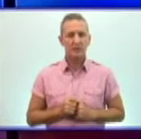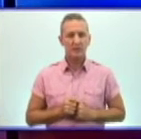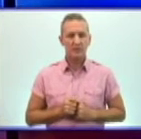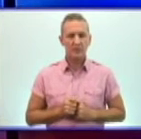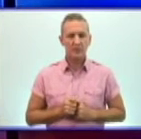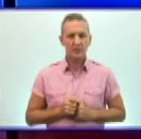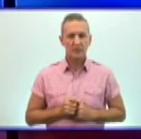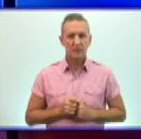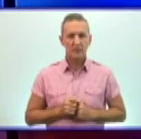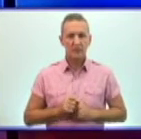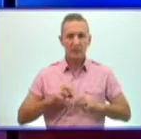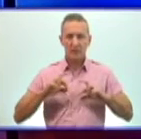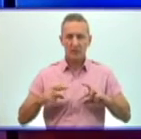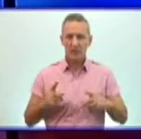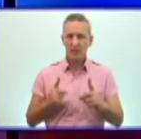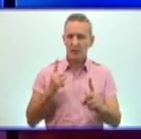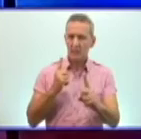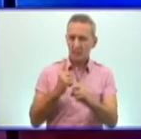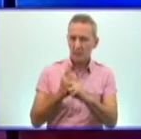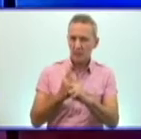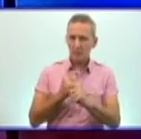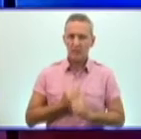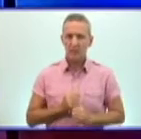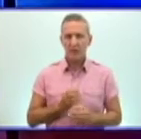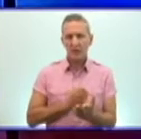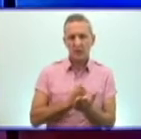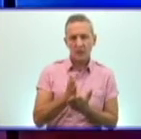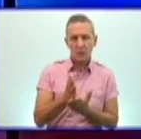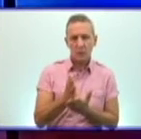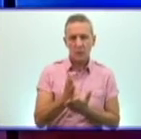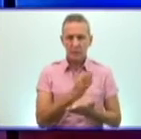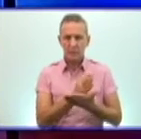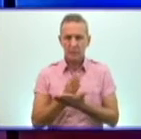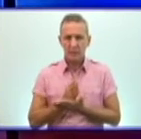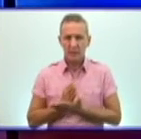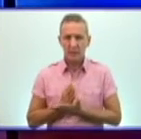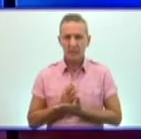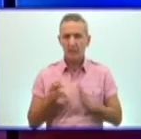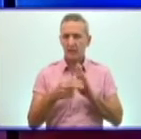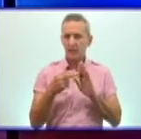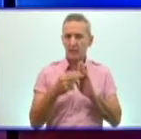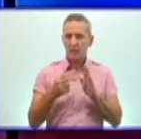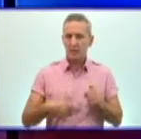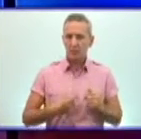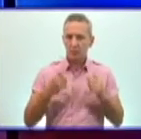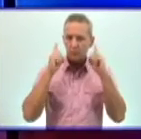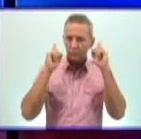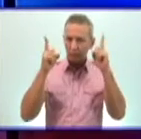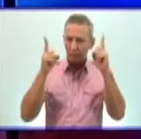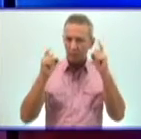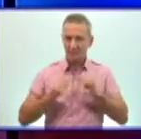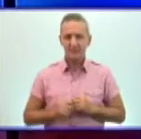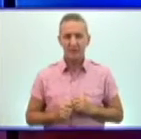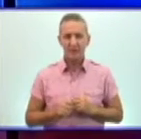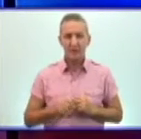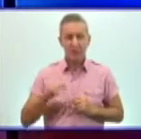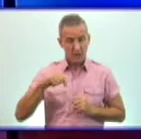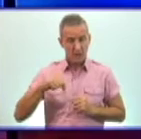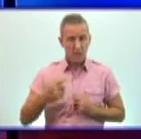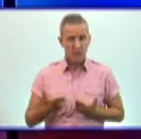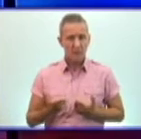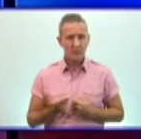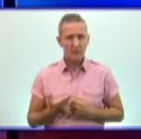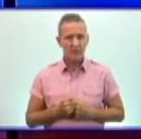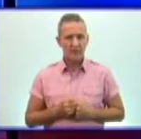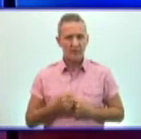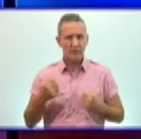estamos reencontrándonos para continuar el estudio de la asignatura Cultura Política. Y en esta ocasión vamos